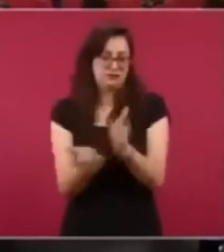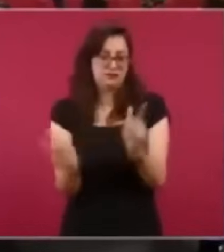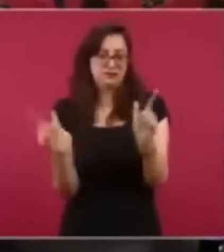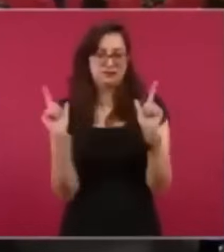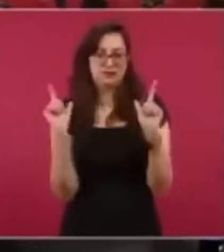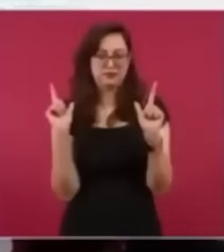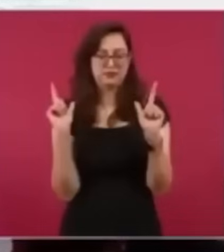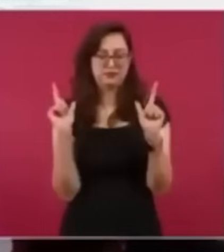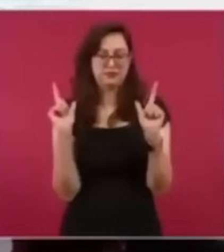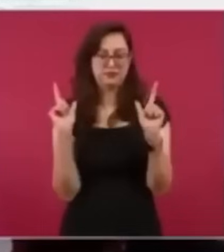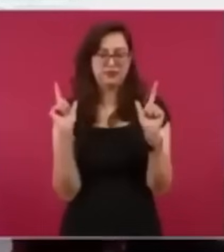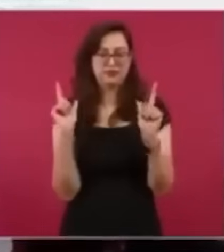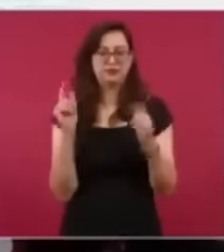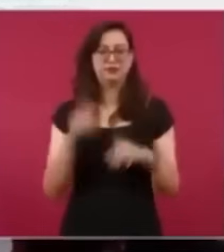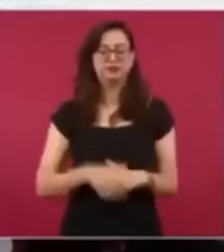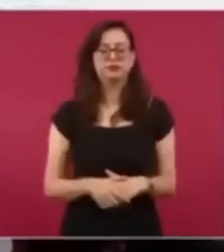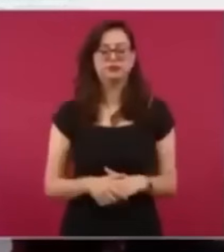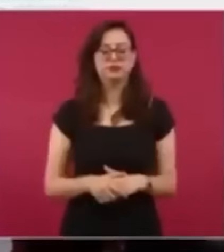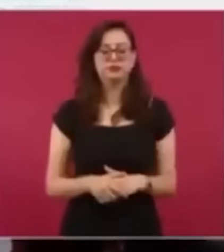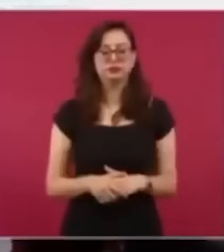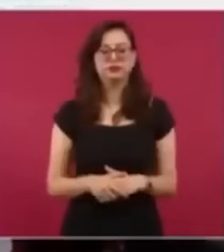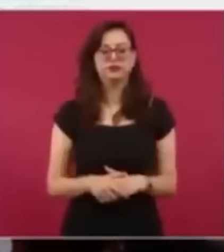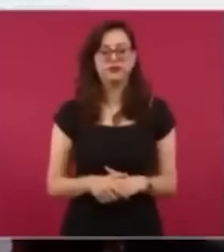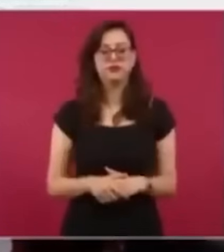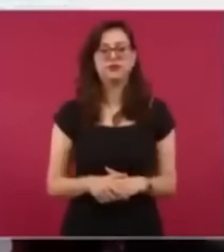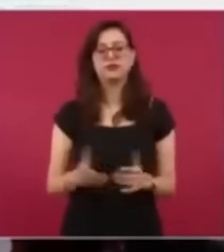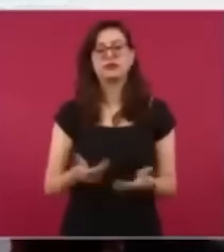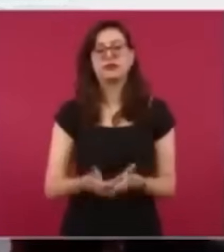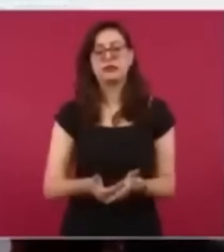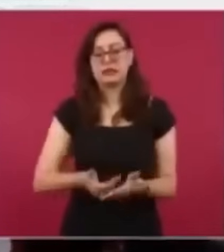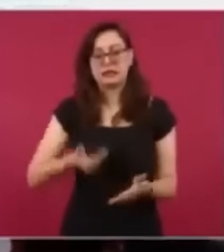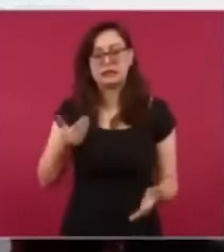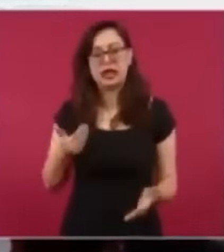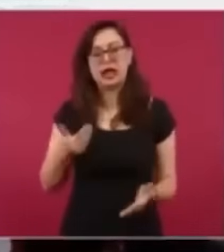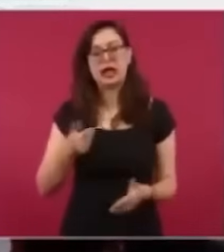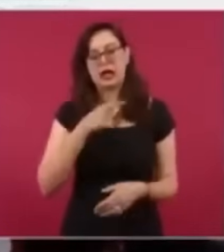en el editorial decía, hicimos un acuerdo con el gobierno,